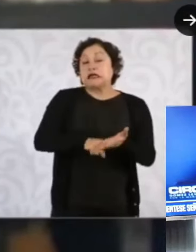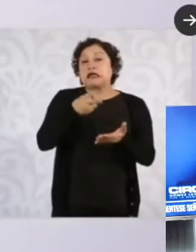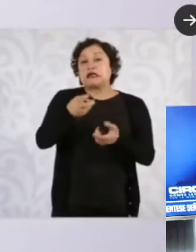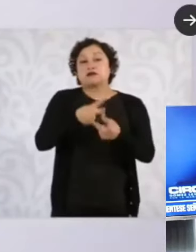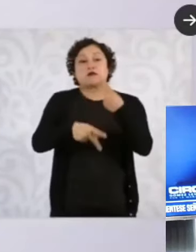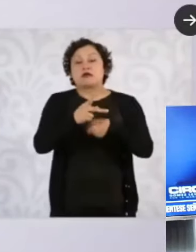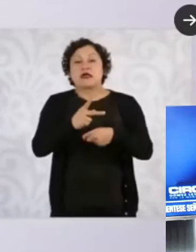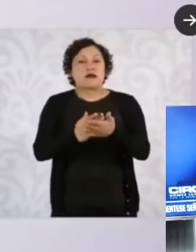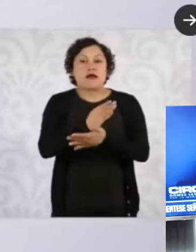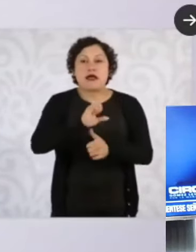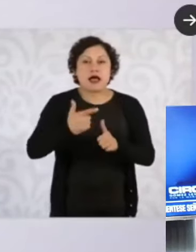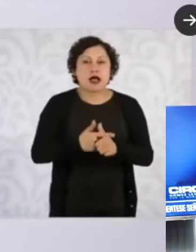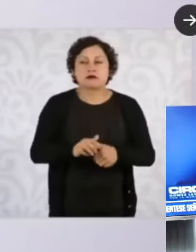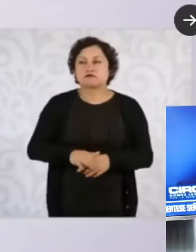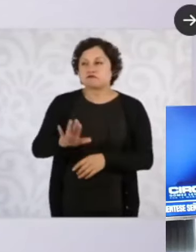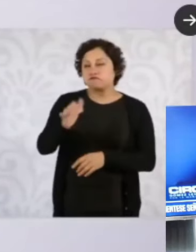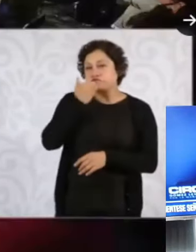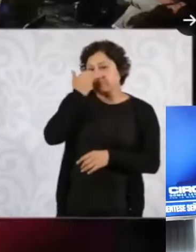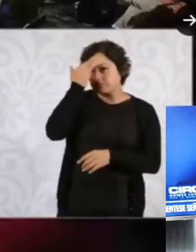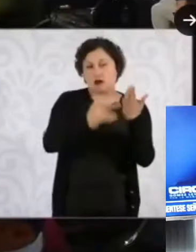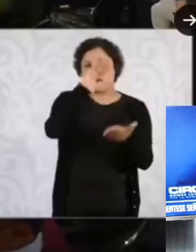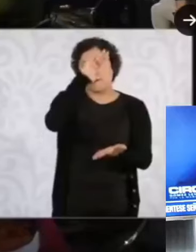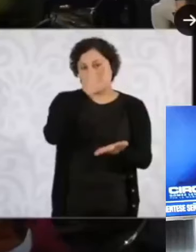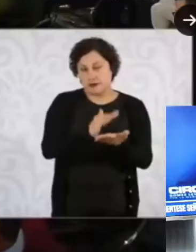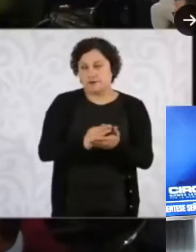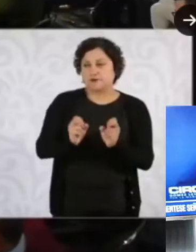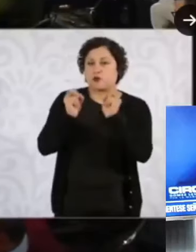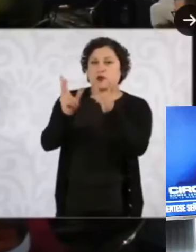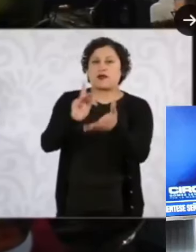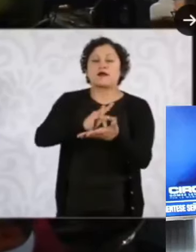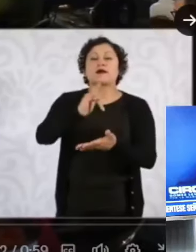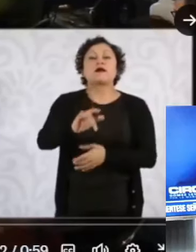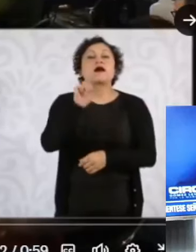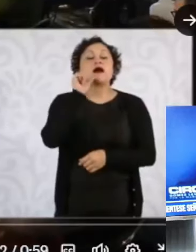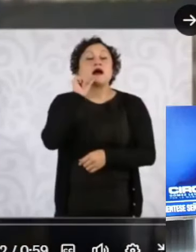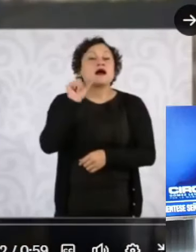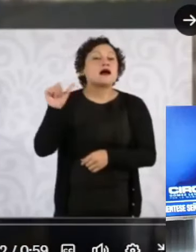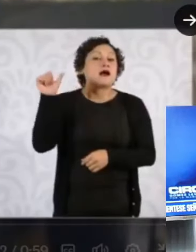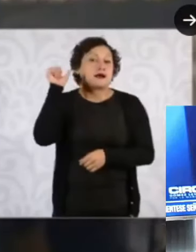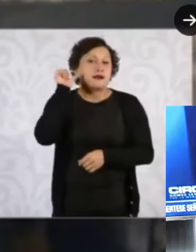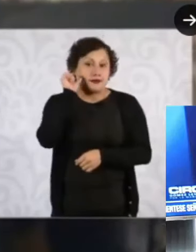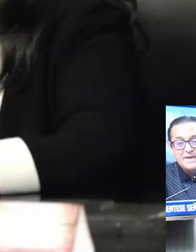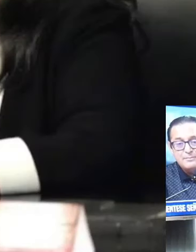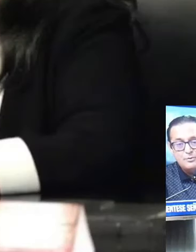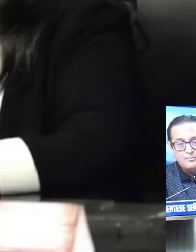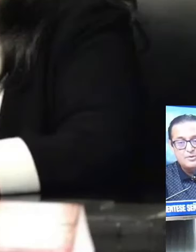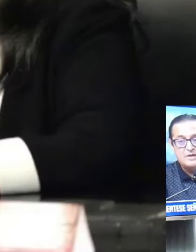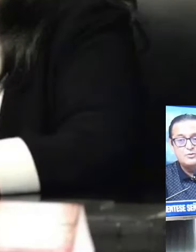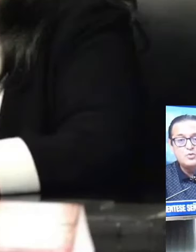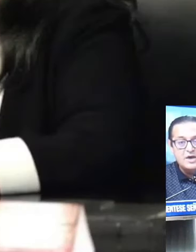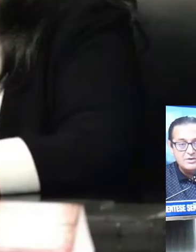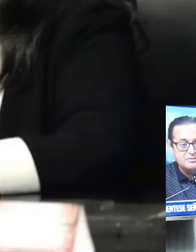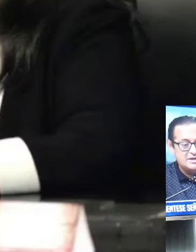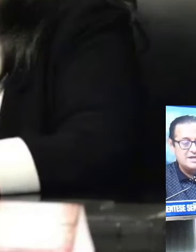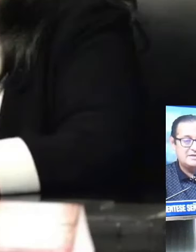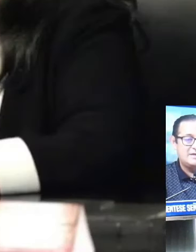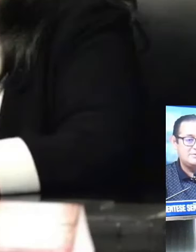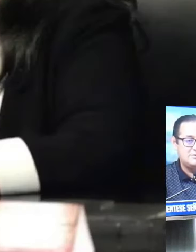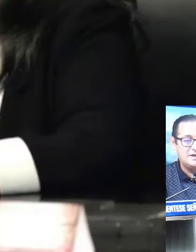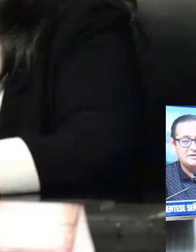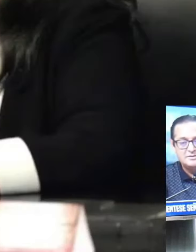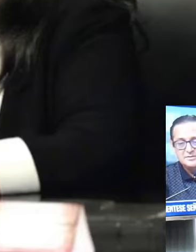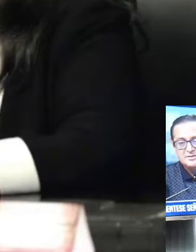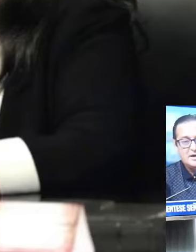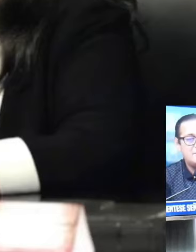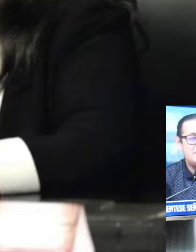no tengo conocimiento? Ok, y por último, si me permite, presidenta, el día de ayer, hubo una reunión, wow, y bueno, pues aquí tenemos la foto,